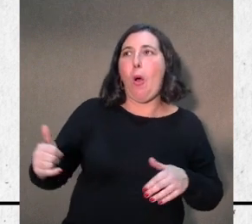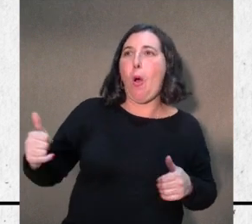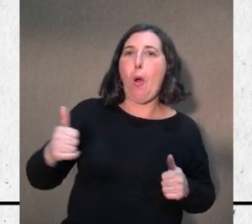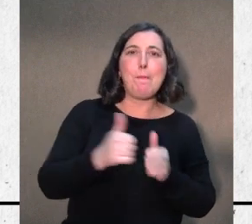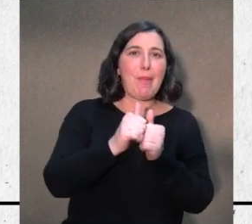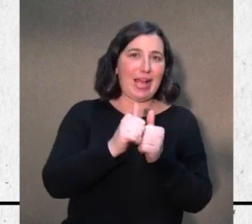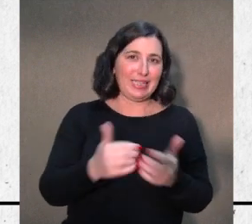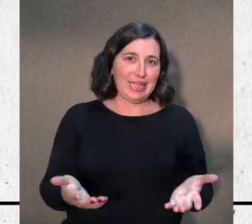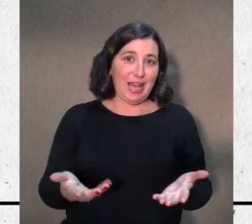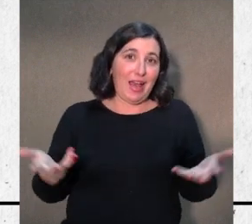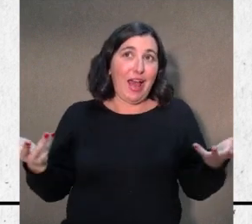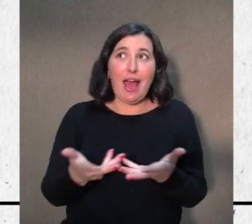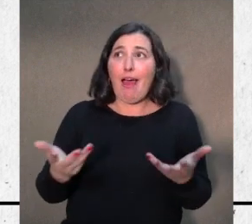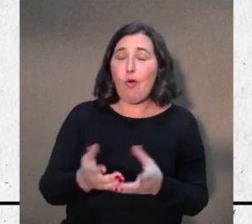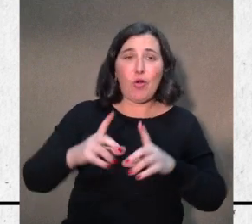O escasa.